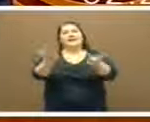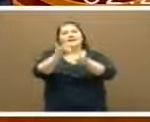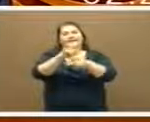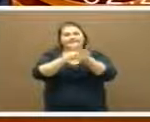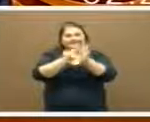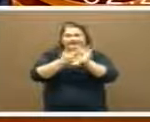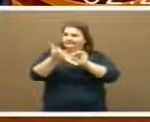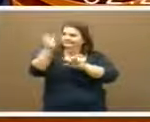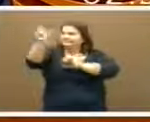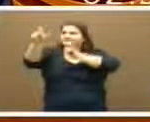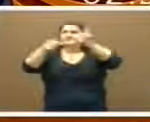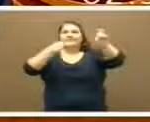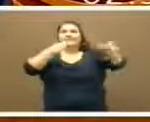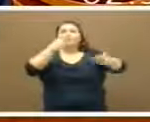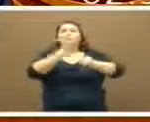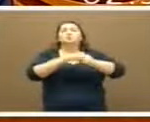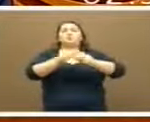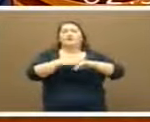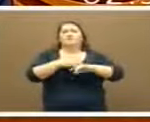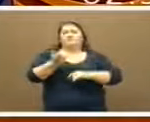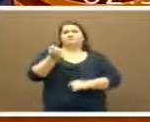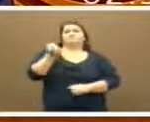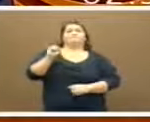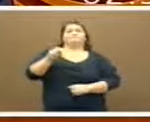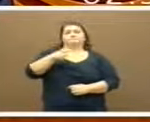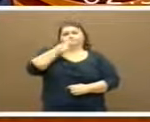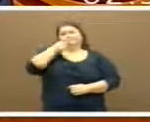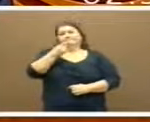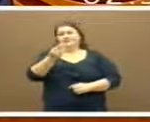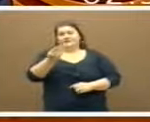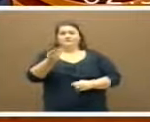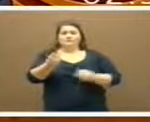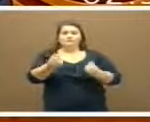tecnicismo y, sobre todo, al desprecio que ustedes